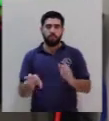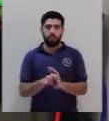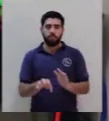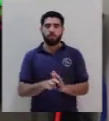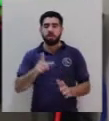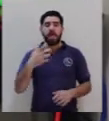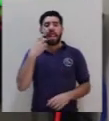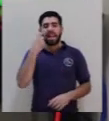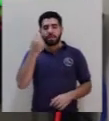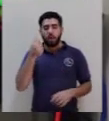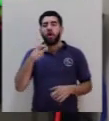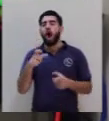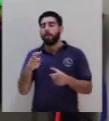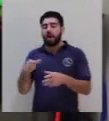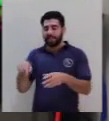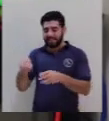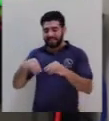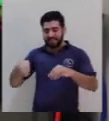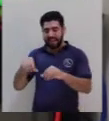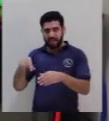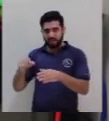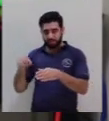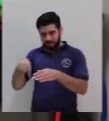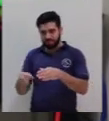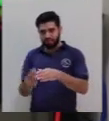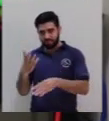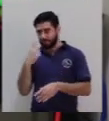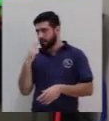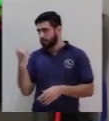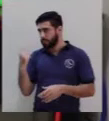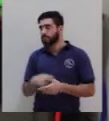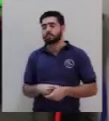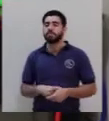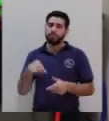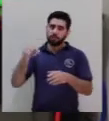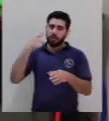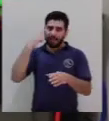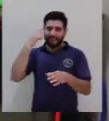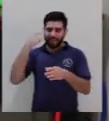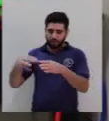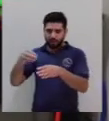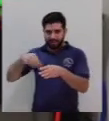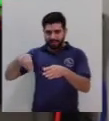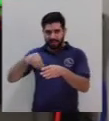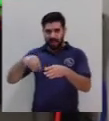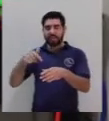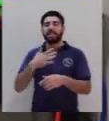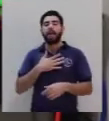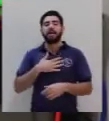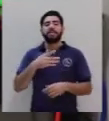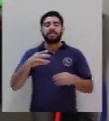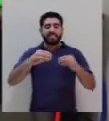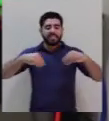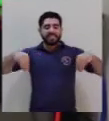Lo usaríamos con esta tierra. Con esta tierra. Uh-huh. Y se podría decir que, por ejemplo, con este tipo de tierra, se le llama tierra